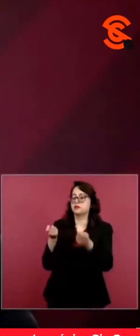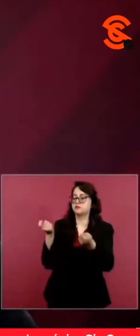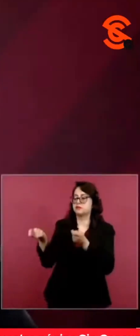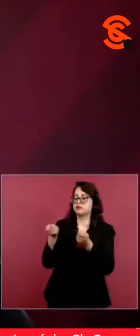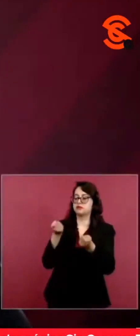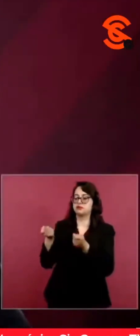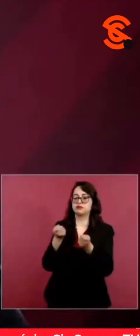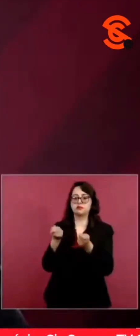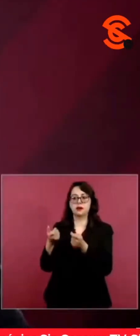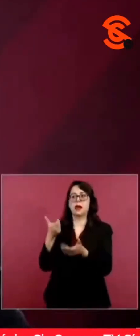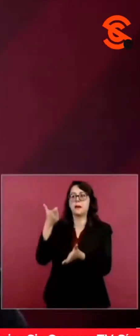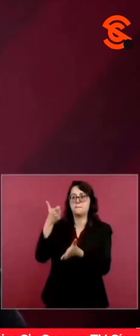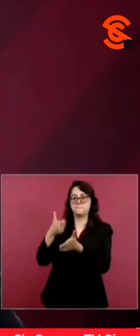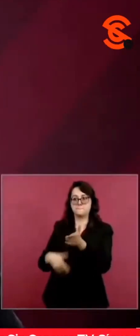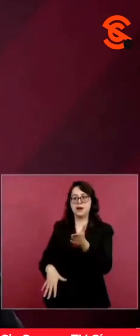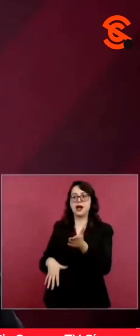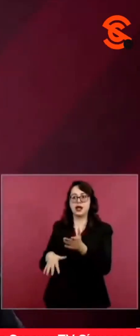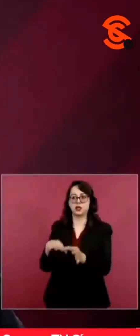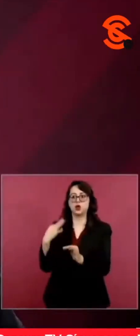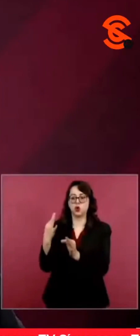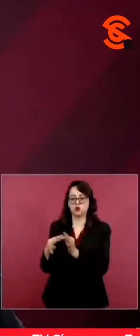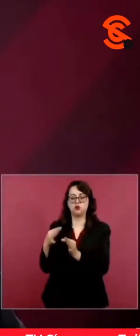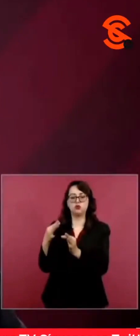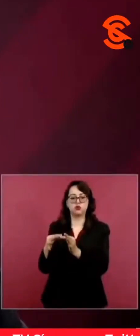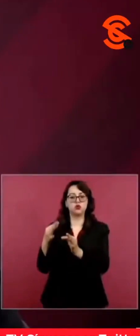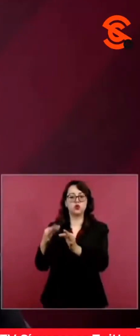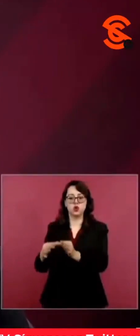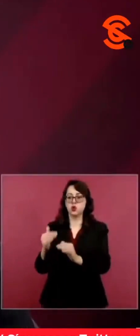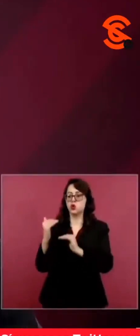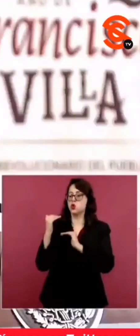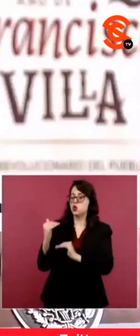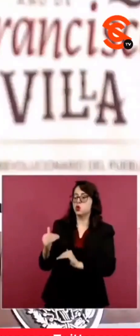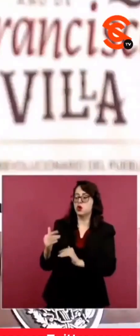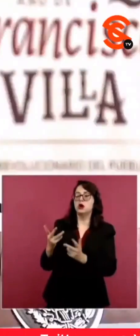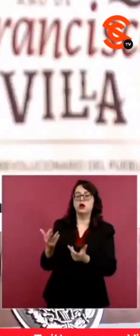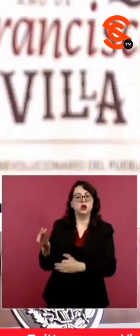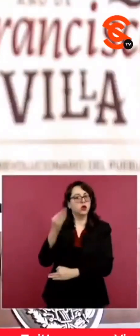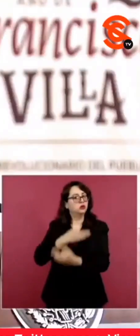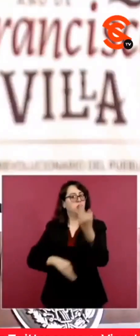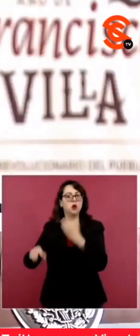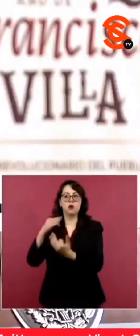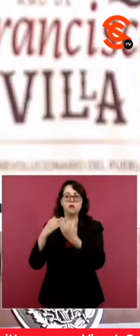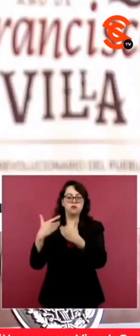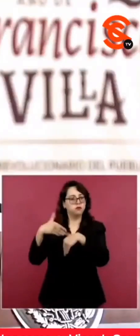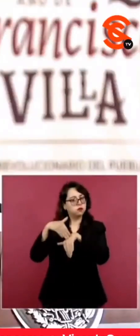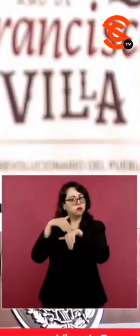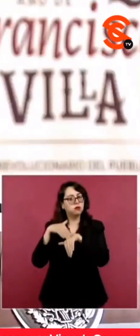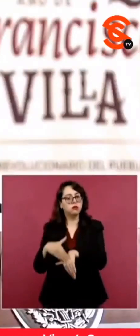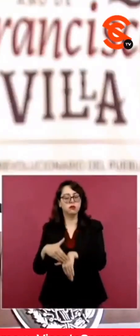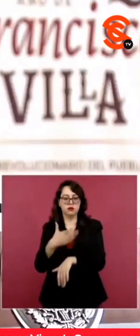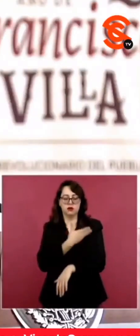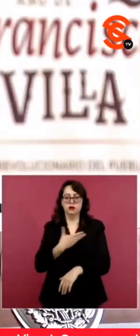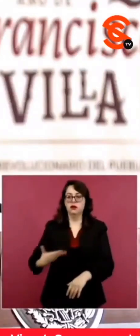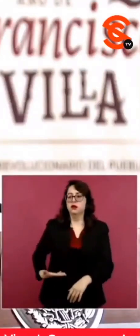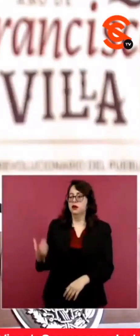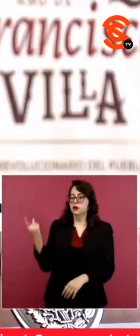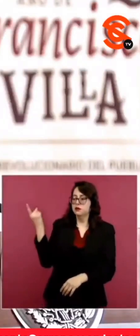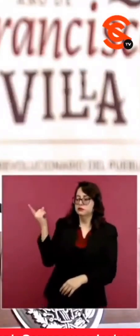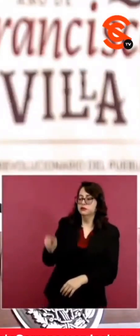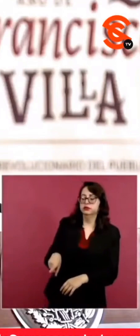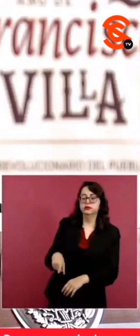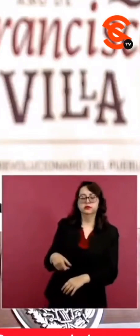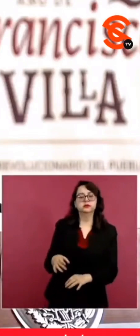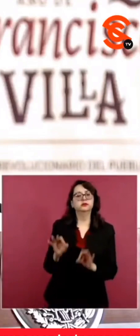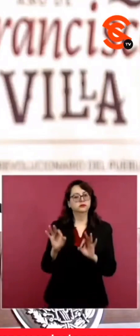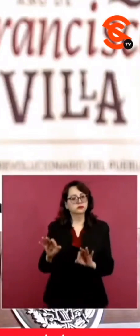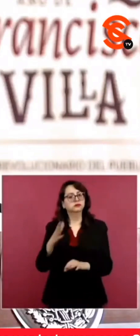máximos está no solo siendo cumplido, sino funcionando muy bien, así lo ha instruido el señor presidente, y